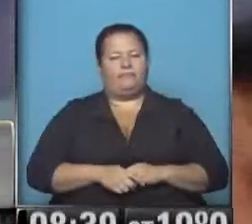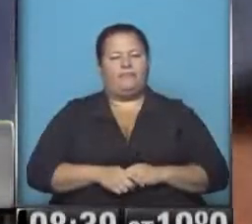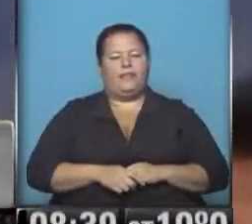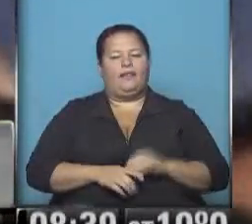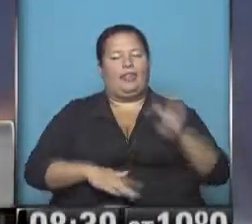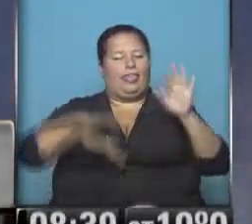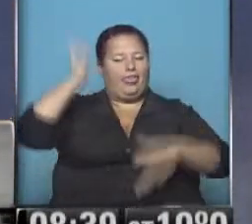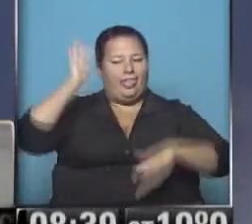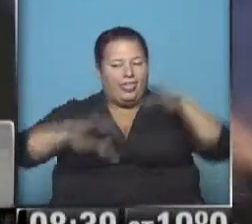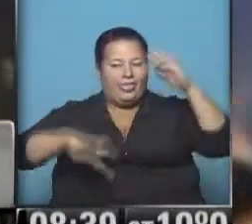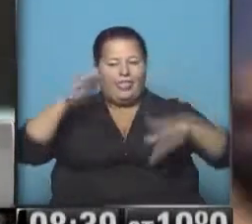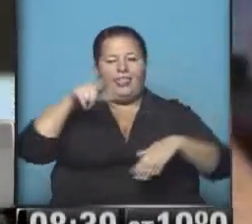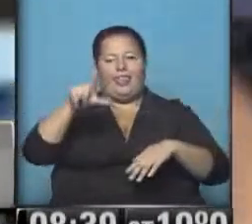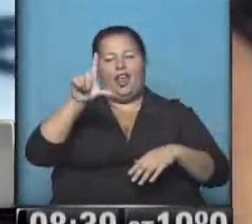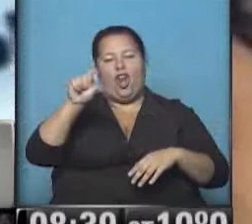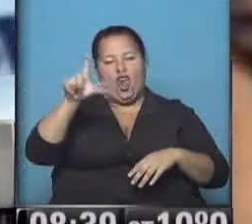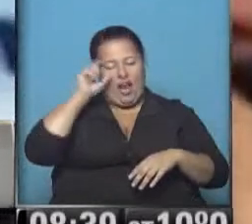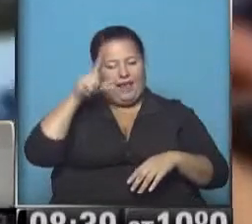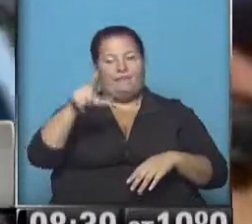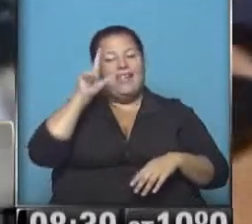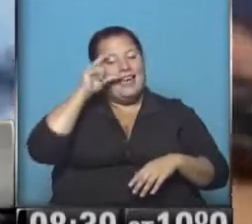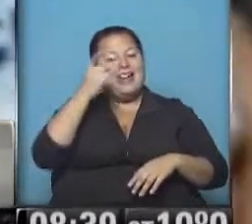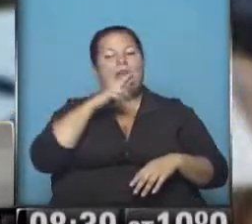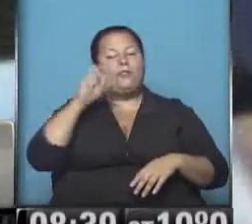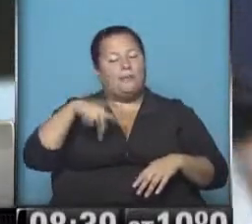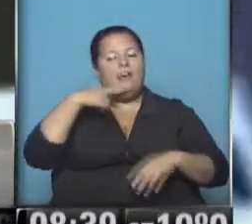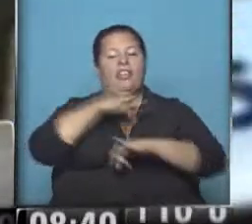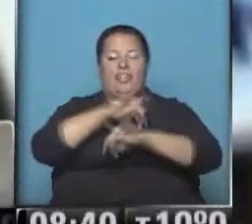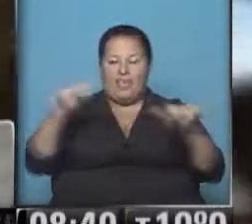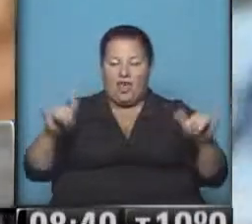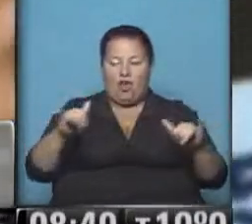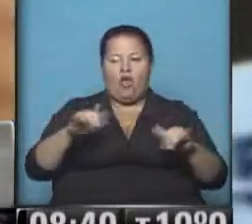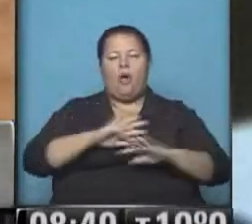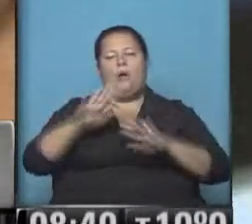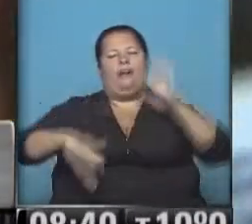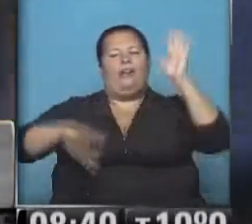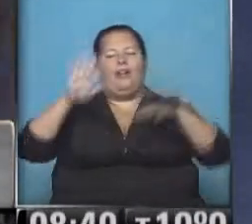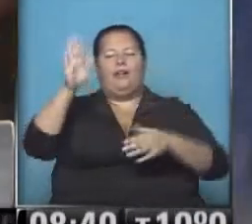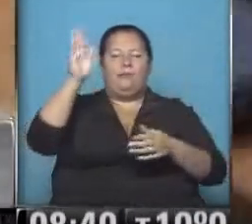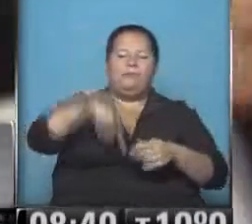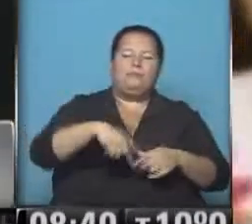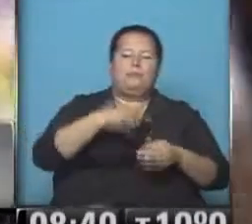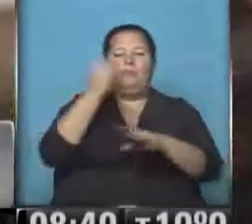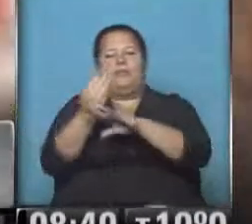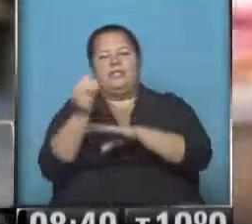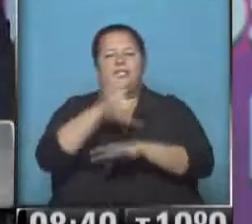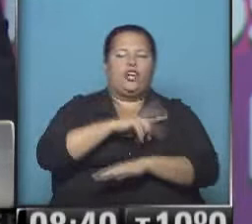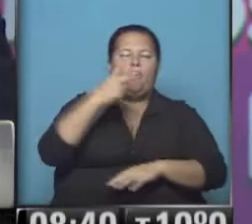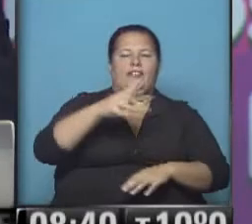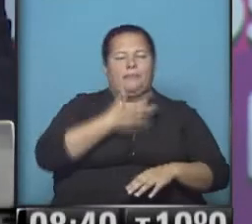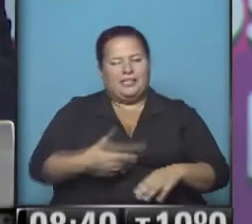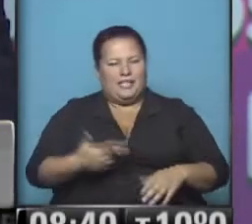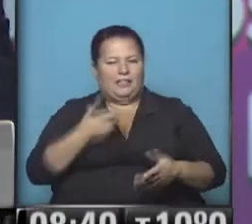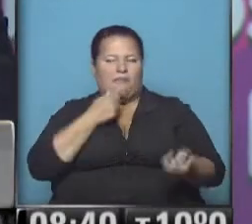Sube y baja para el LOLE. Carlos Reutemann expresó que lo suban y lo bajen a uno de la vicepresidencia es